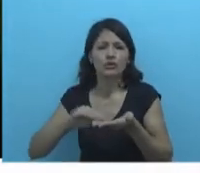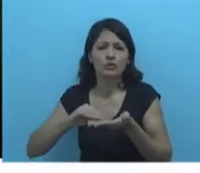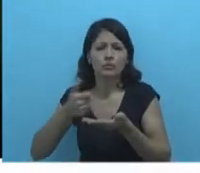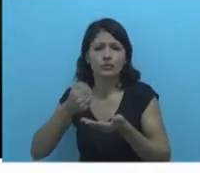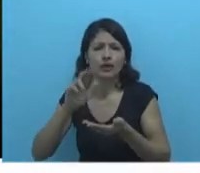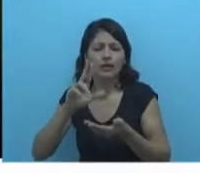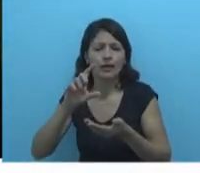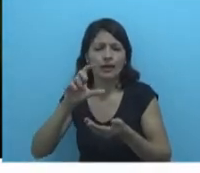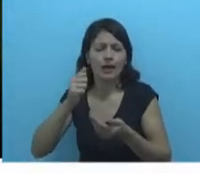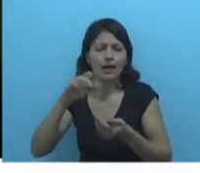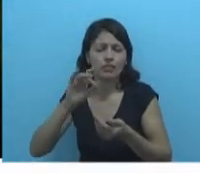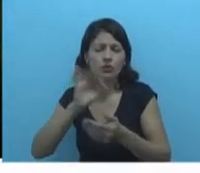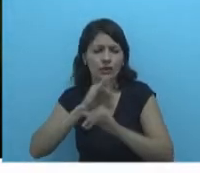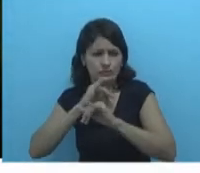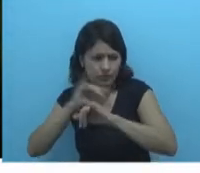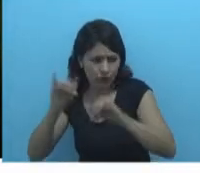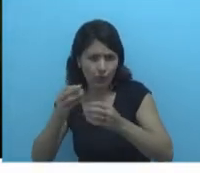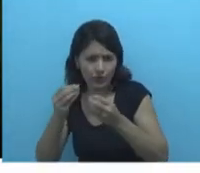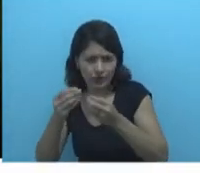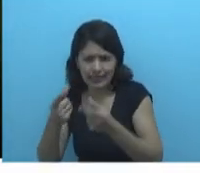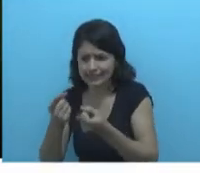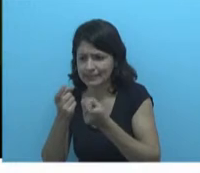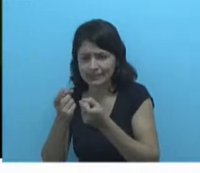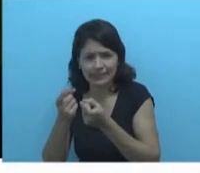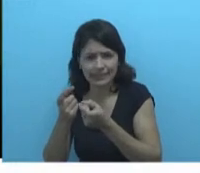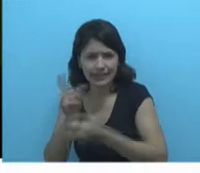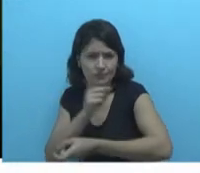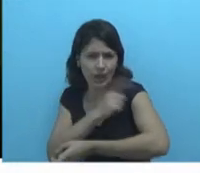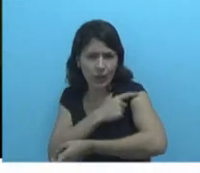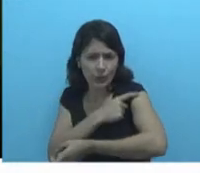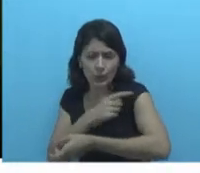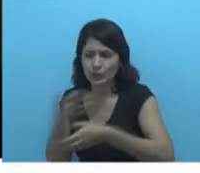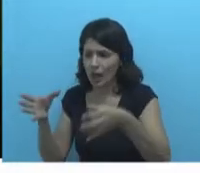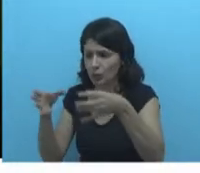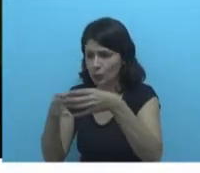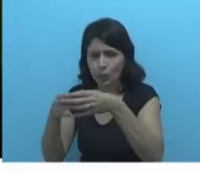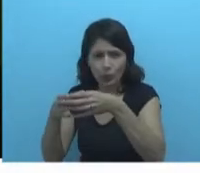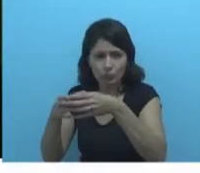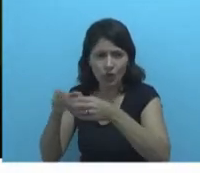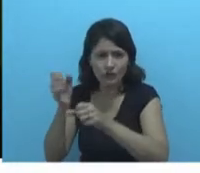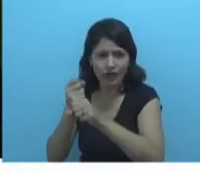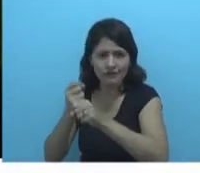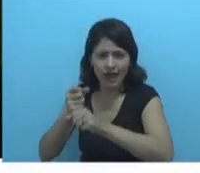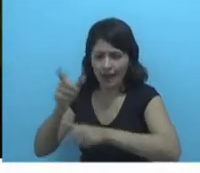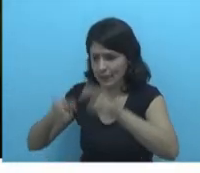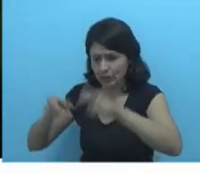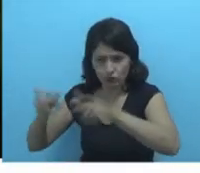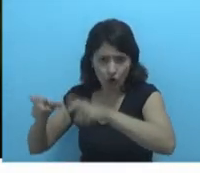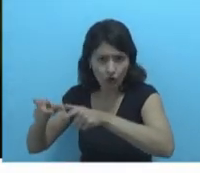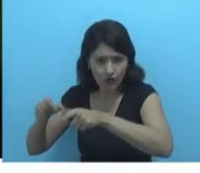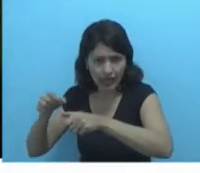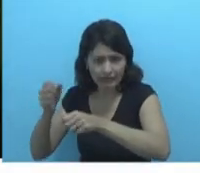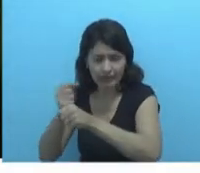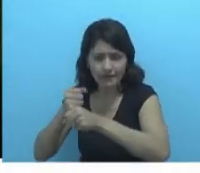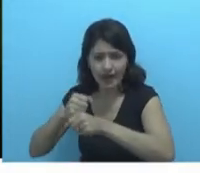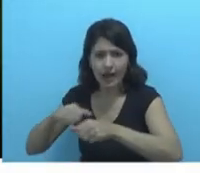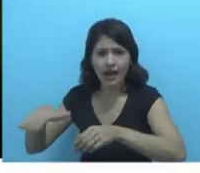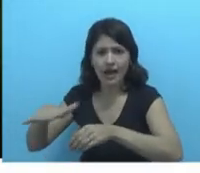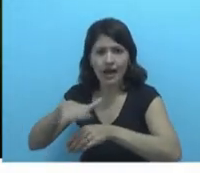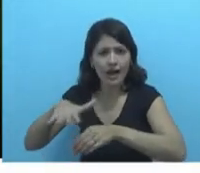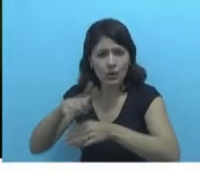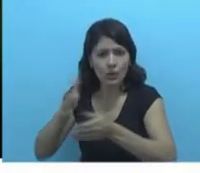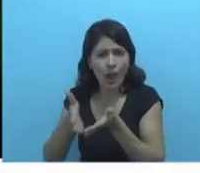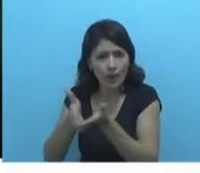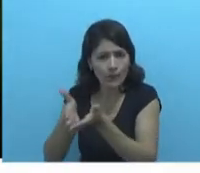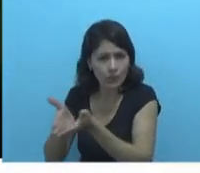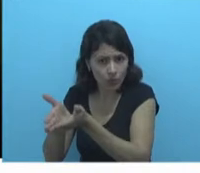sector particular de la población, así como lo hemos hecho en otras oportunidades, sobre el